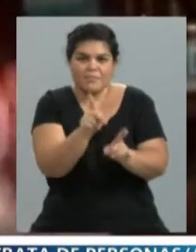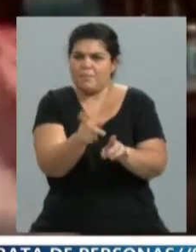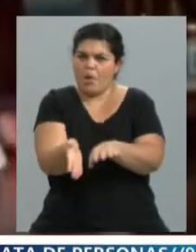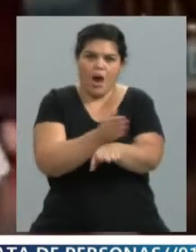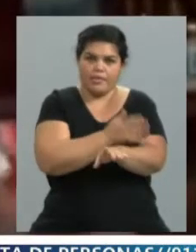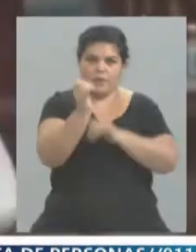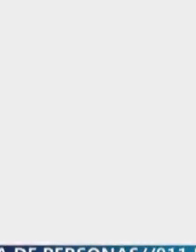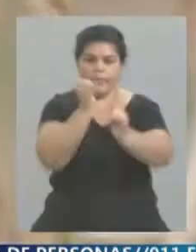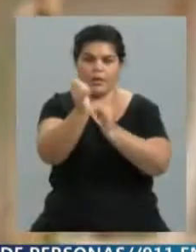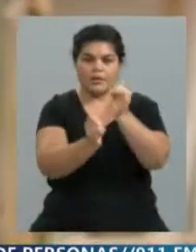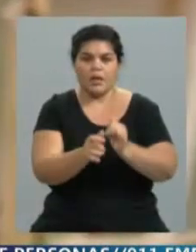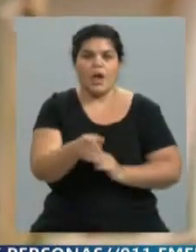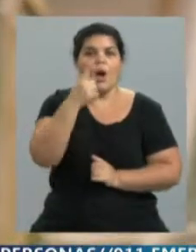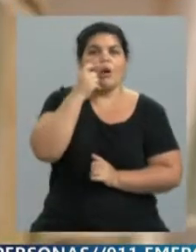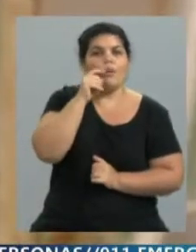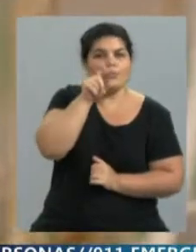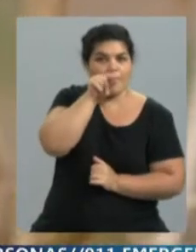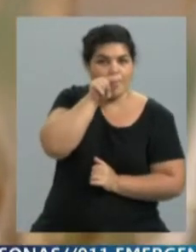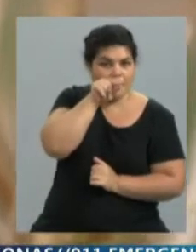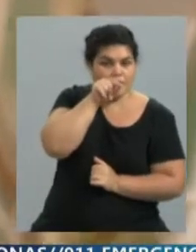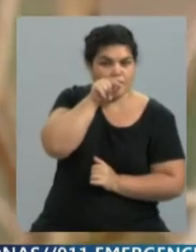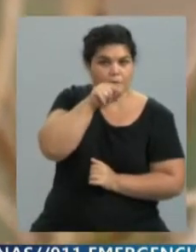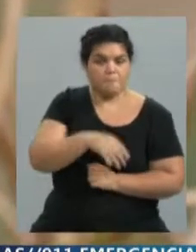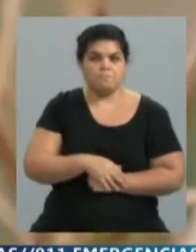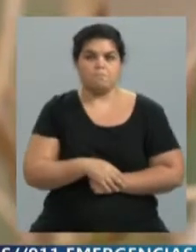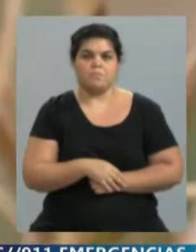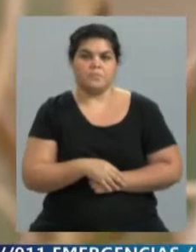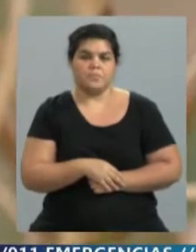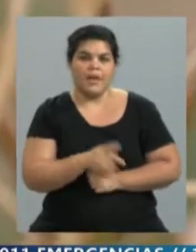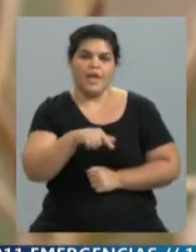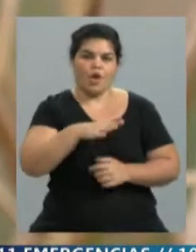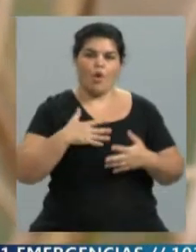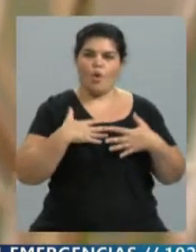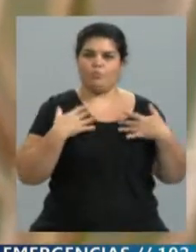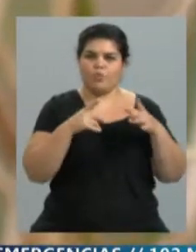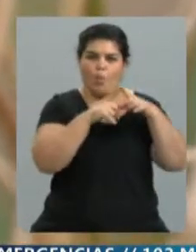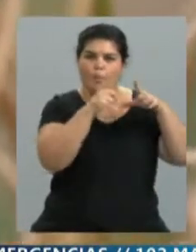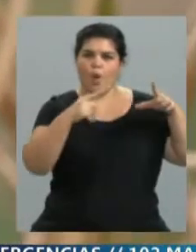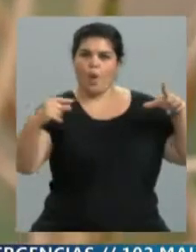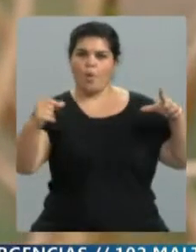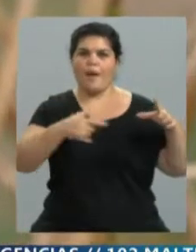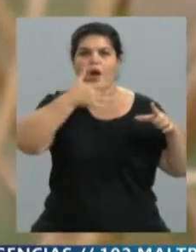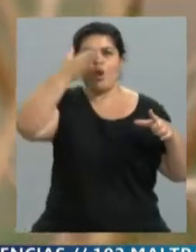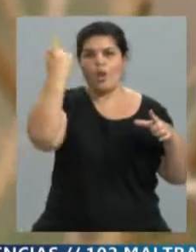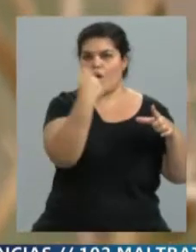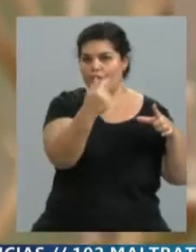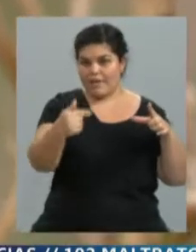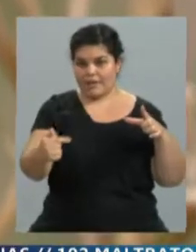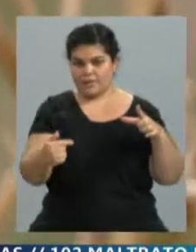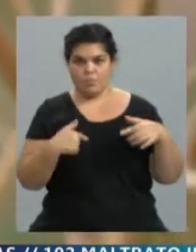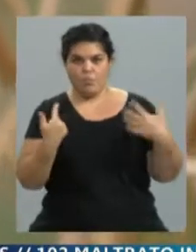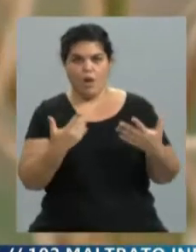los machos son distintos, tienen diferentes colores de plumaje y se pueden identificar al ojo humano